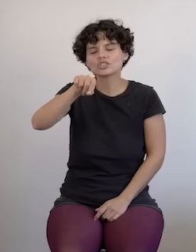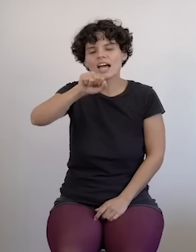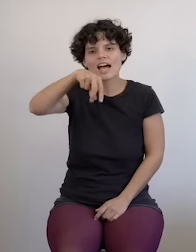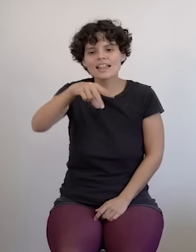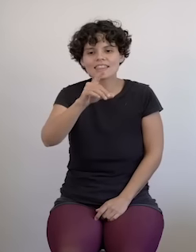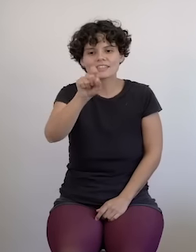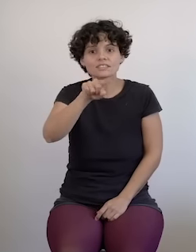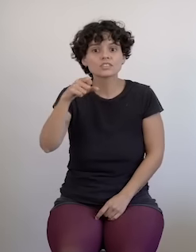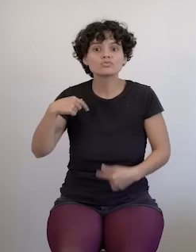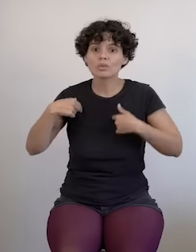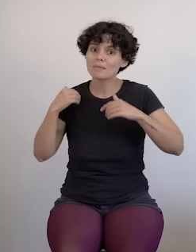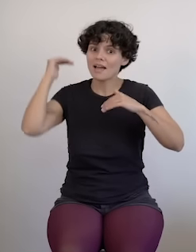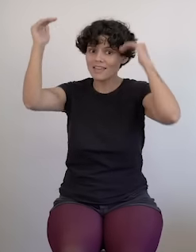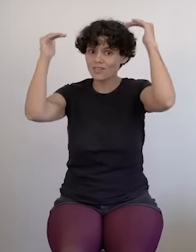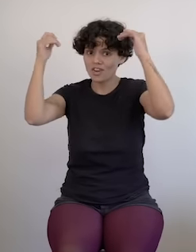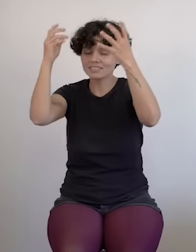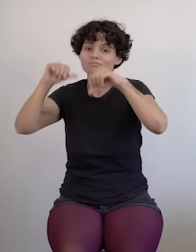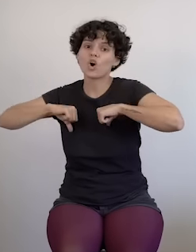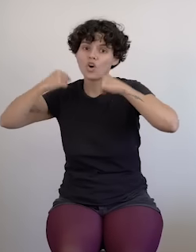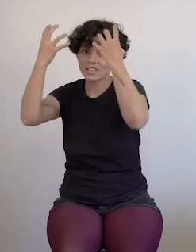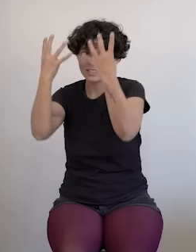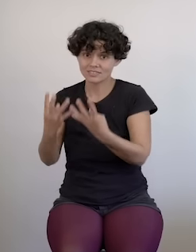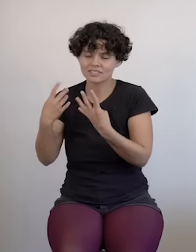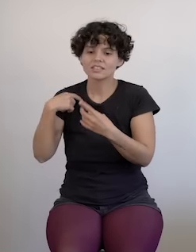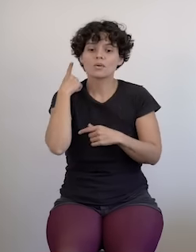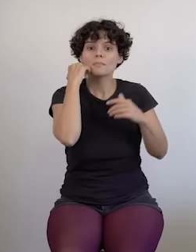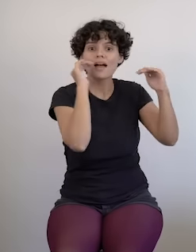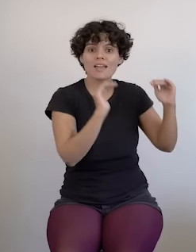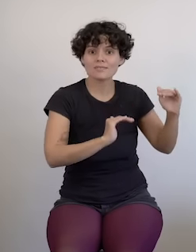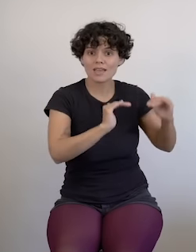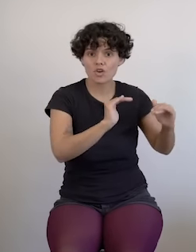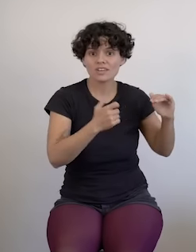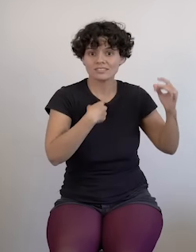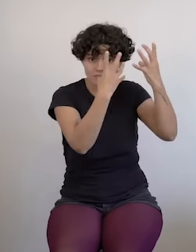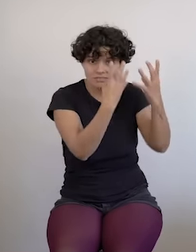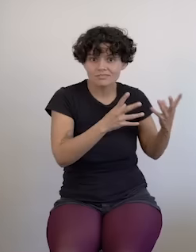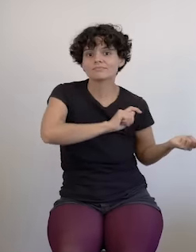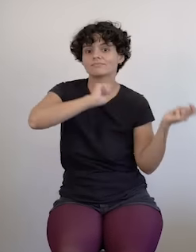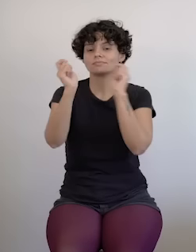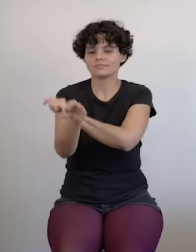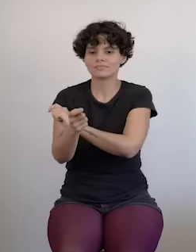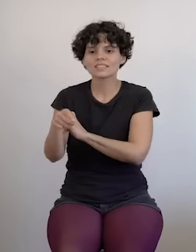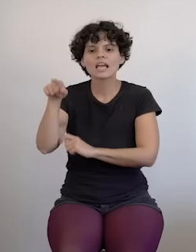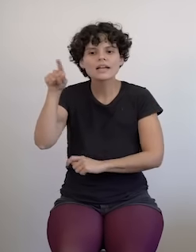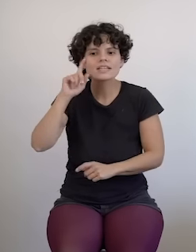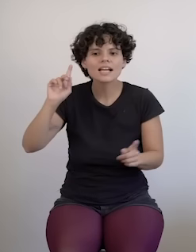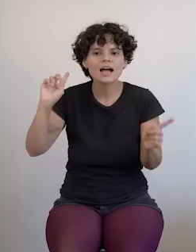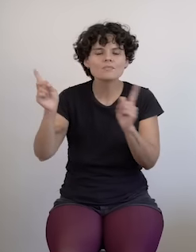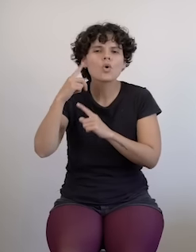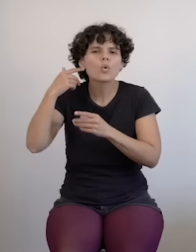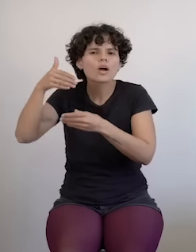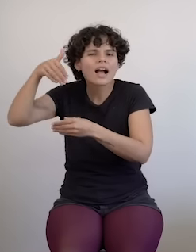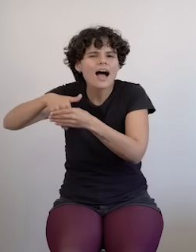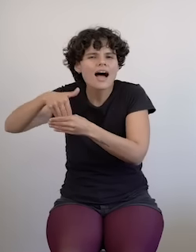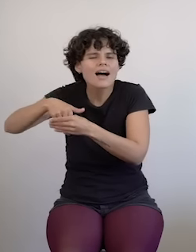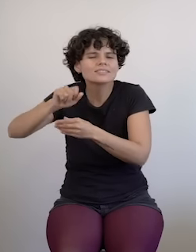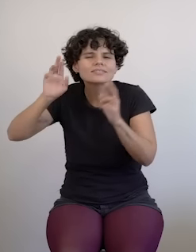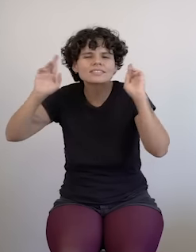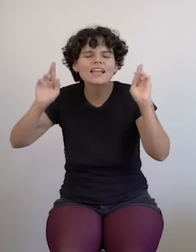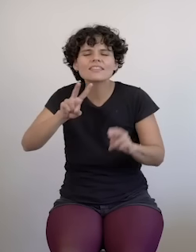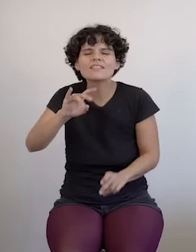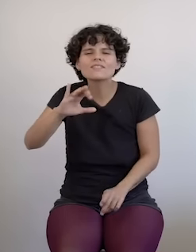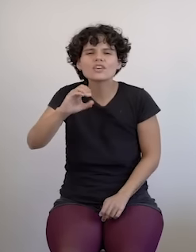música. Yo paso a los mayores, de los menores, como la condena paso de los menores a los mayores. Y allá escucho un cassette de Vico, sí.